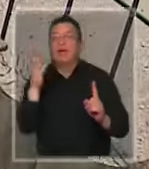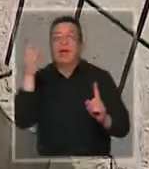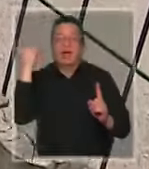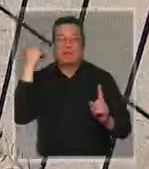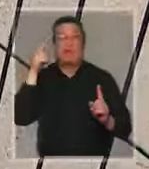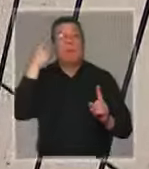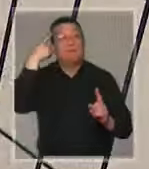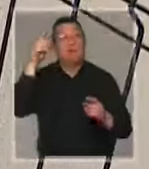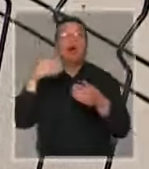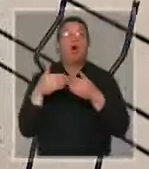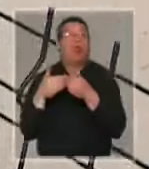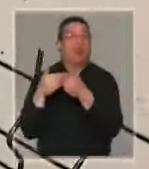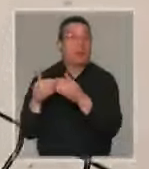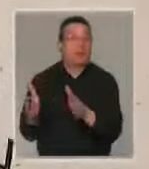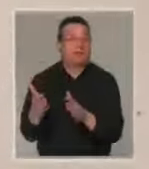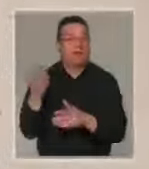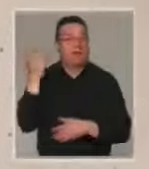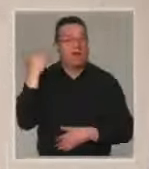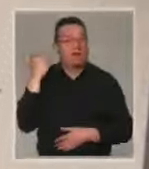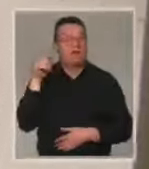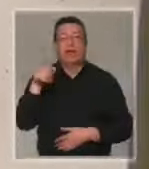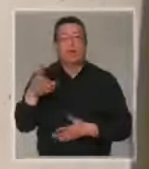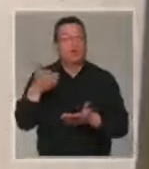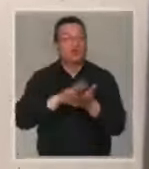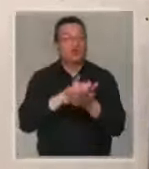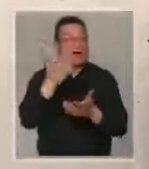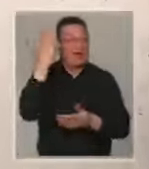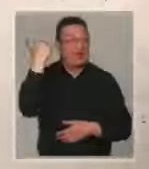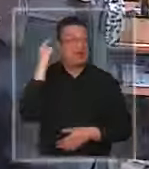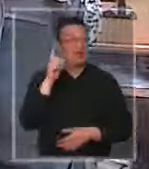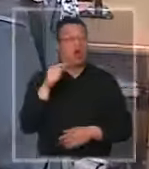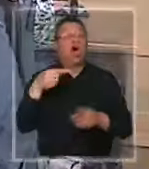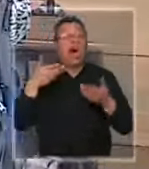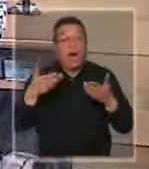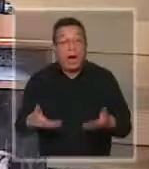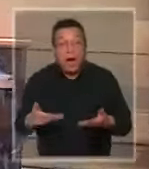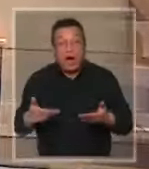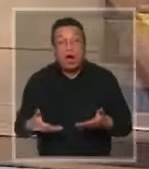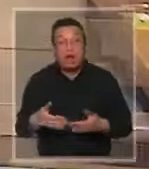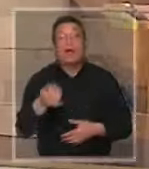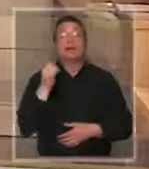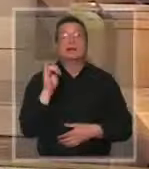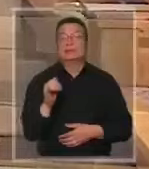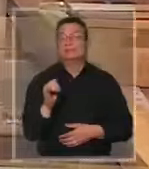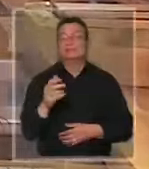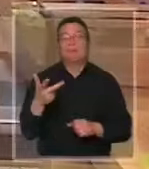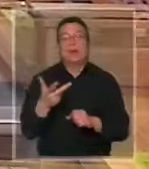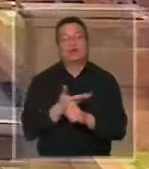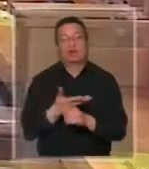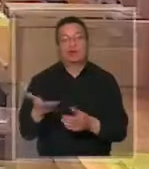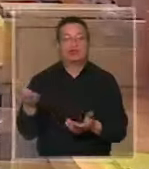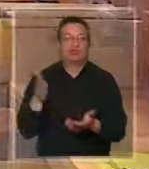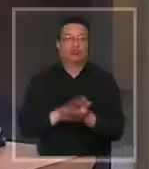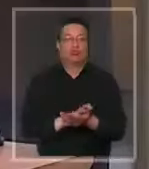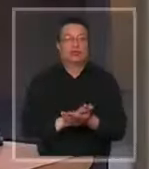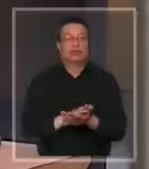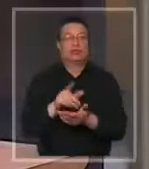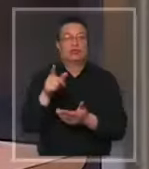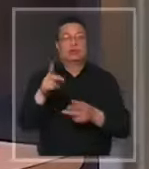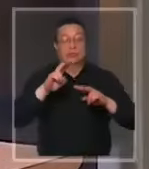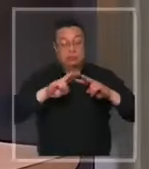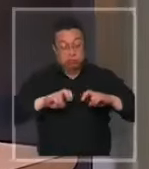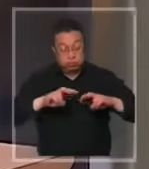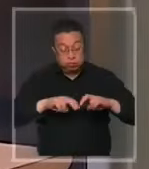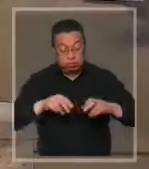resultó absuelto. Esa vez nadie falleció, pero la víctima de ahora no tuvo la misma suerte. Su autopsia será clave